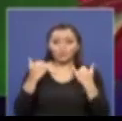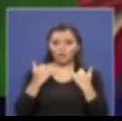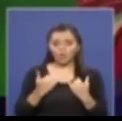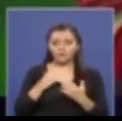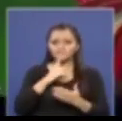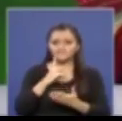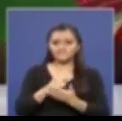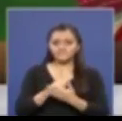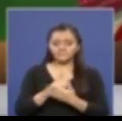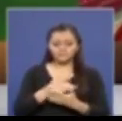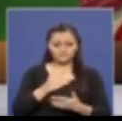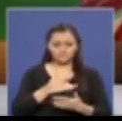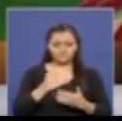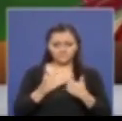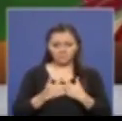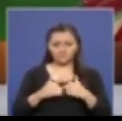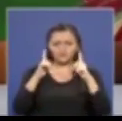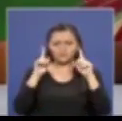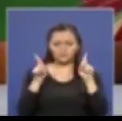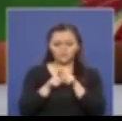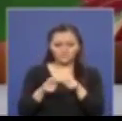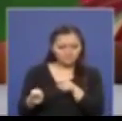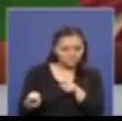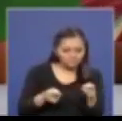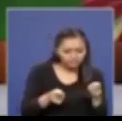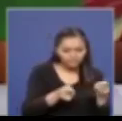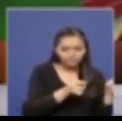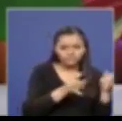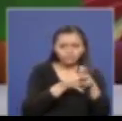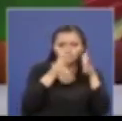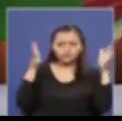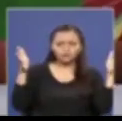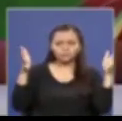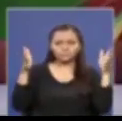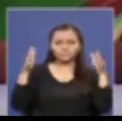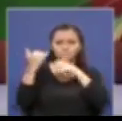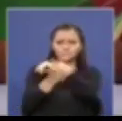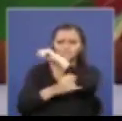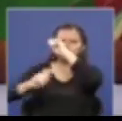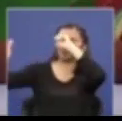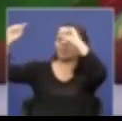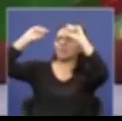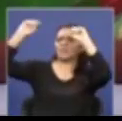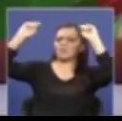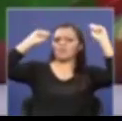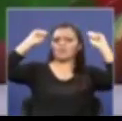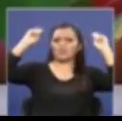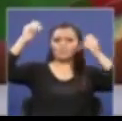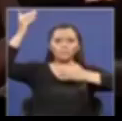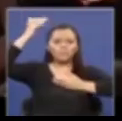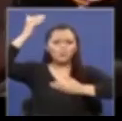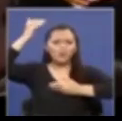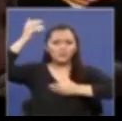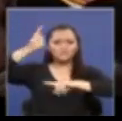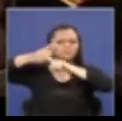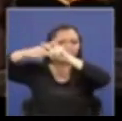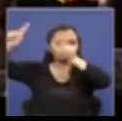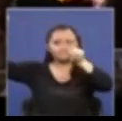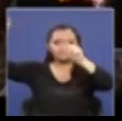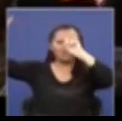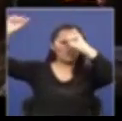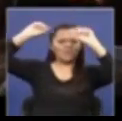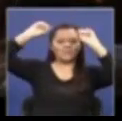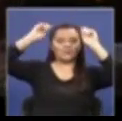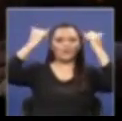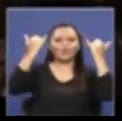liberado de la dominación imperial y de su política neoliberal.